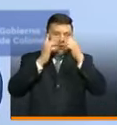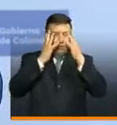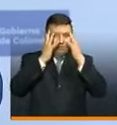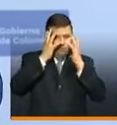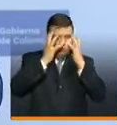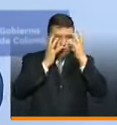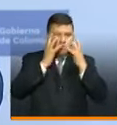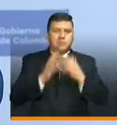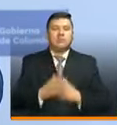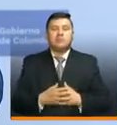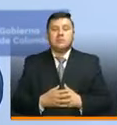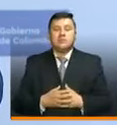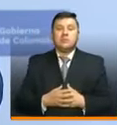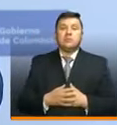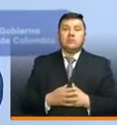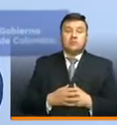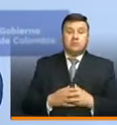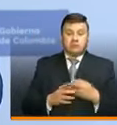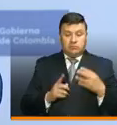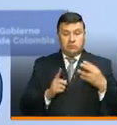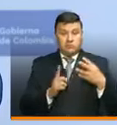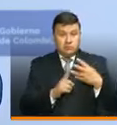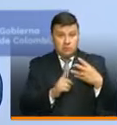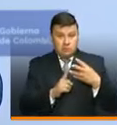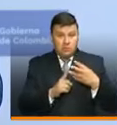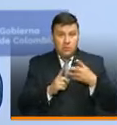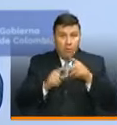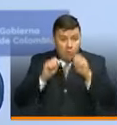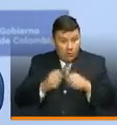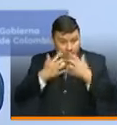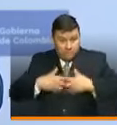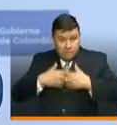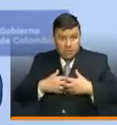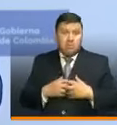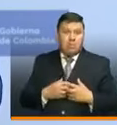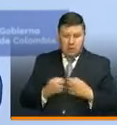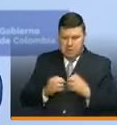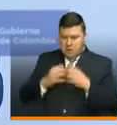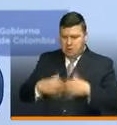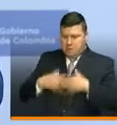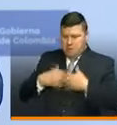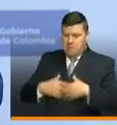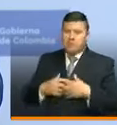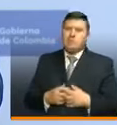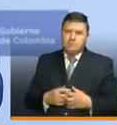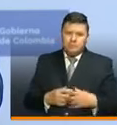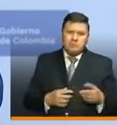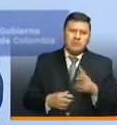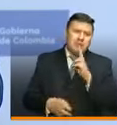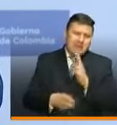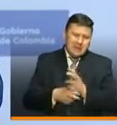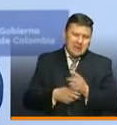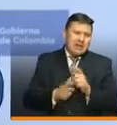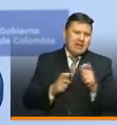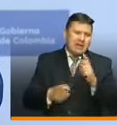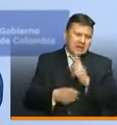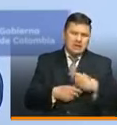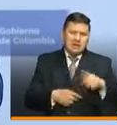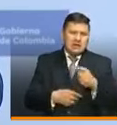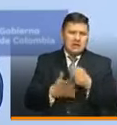tercer factor es que haya capacidad de producción. Me imagino que han podido seguir un poco esto, pero hay dificultades enormes